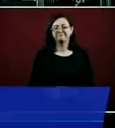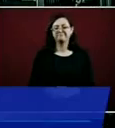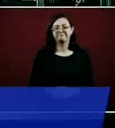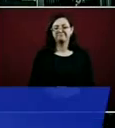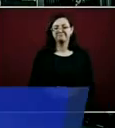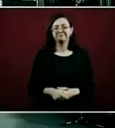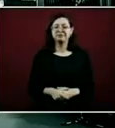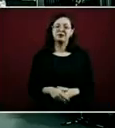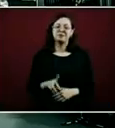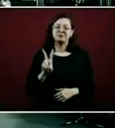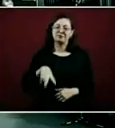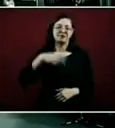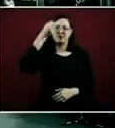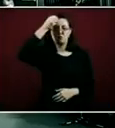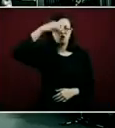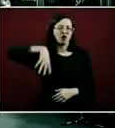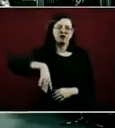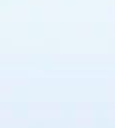Da flojera eso,